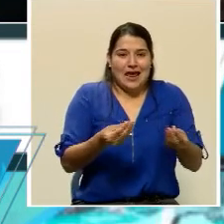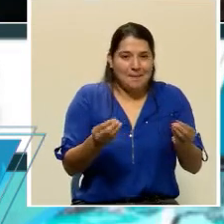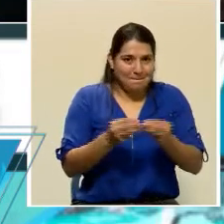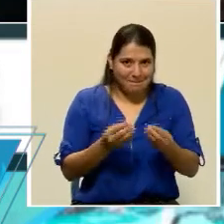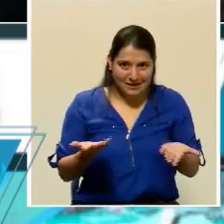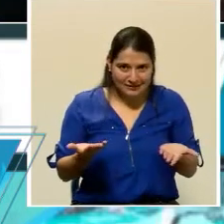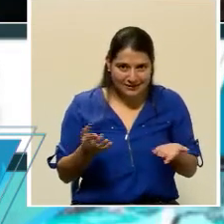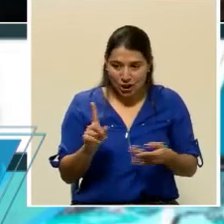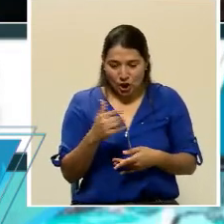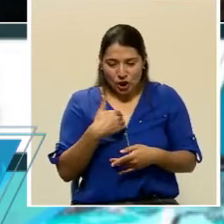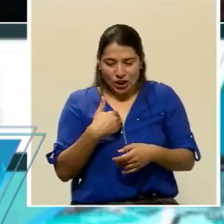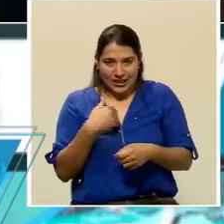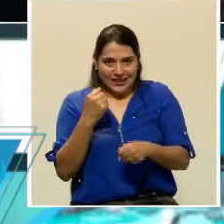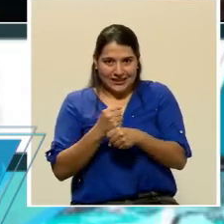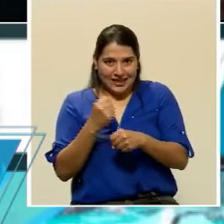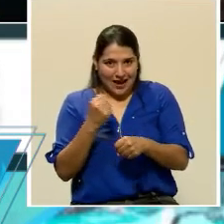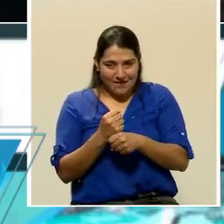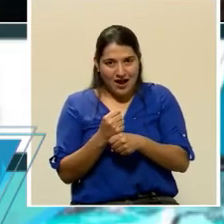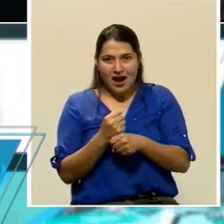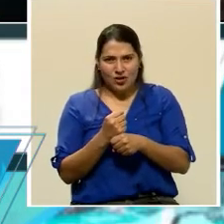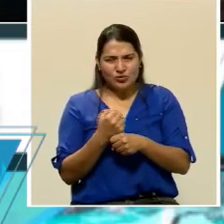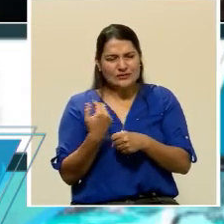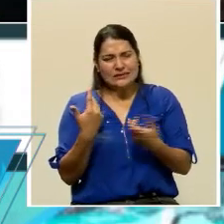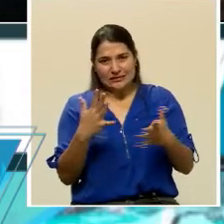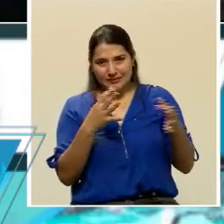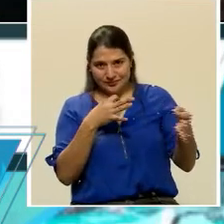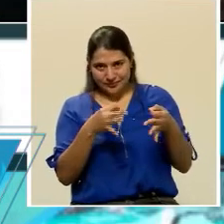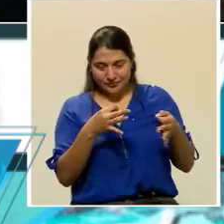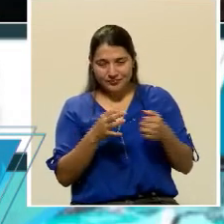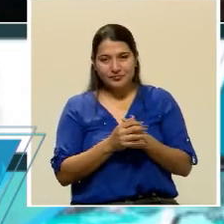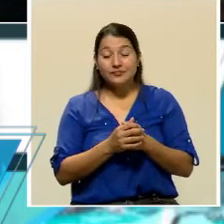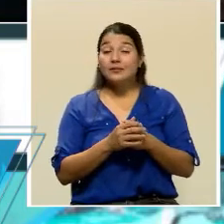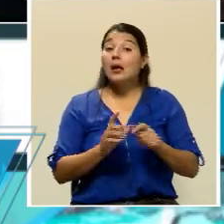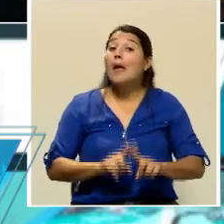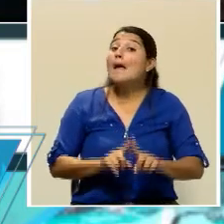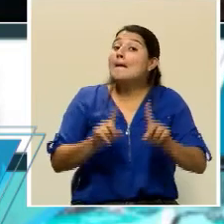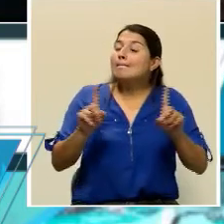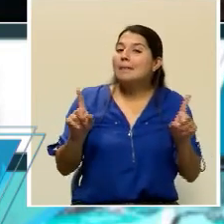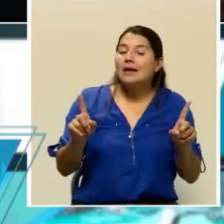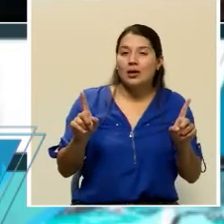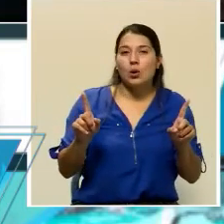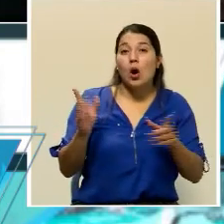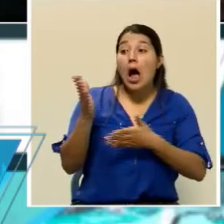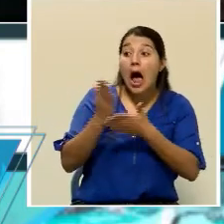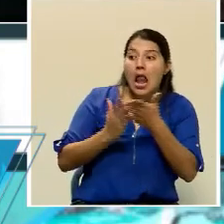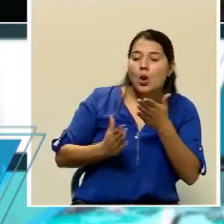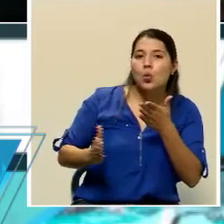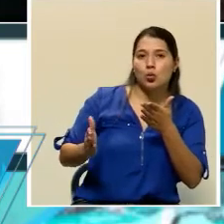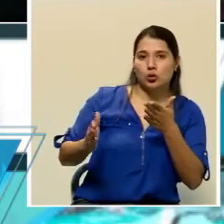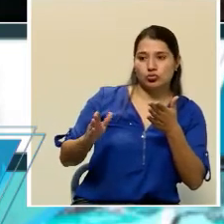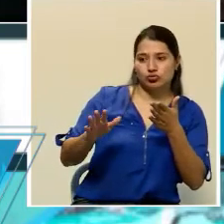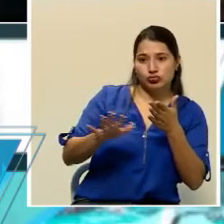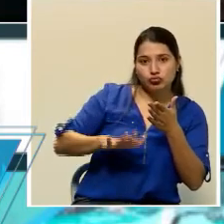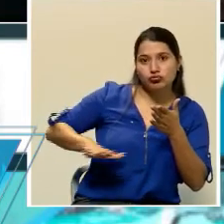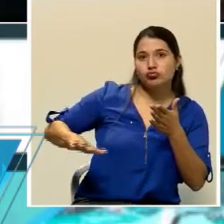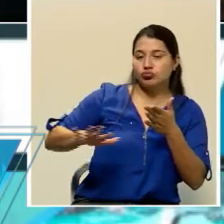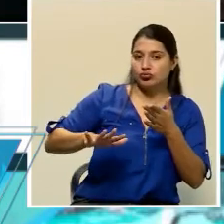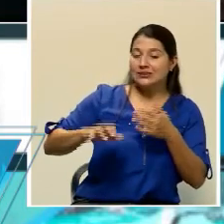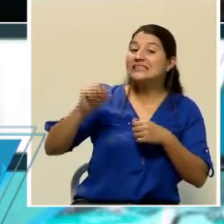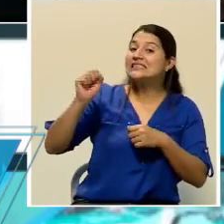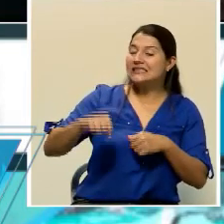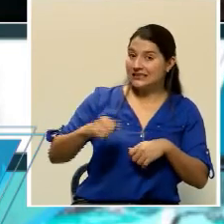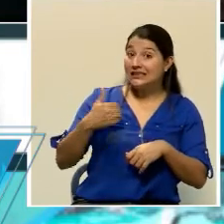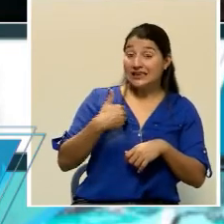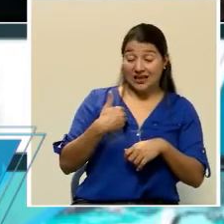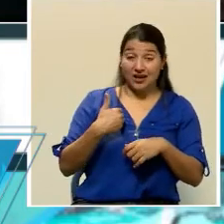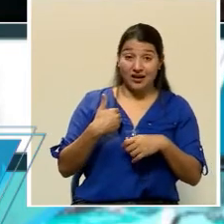empleo, ya lo que hemos venido enumerando. Pero hay algunos sectores que sí tienen, y